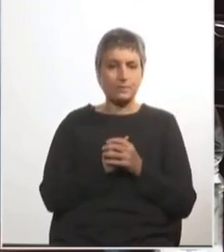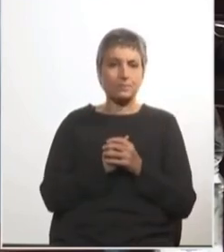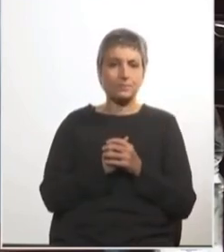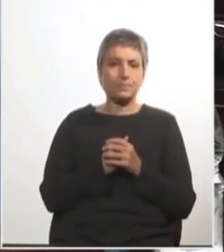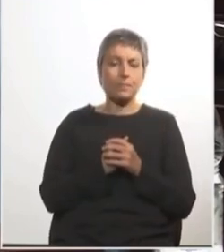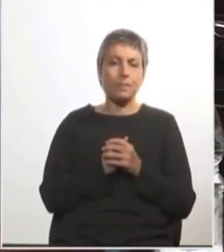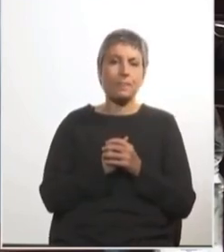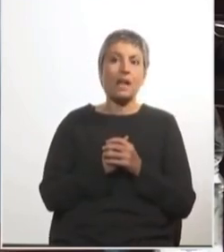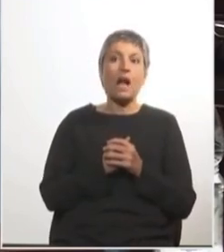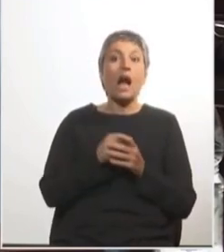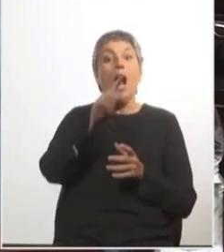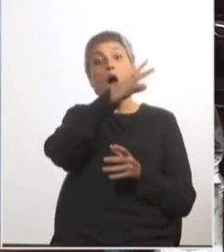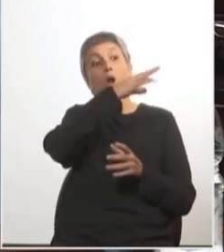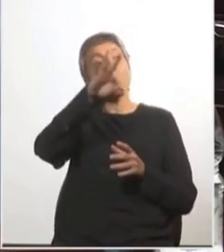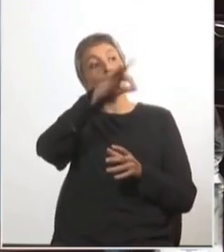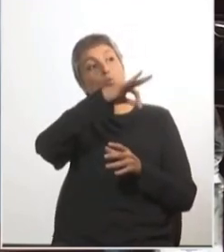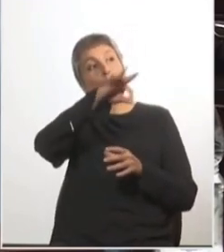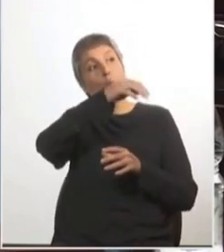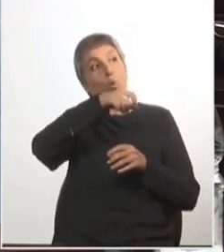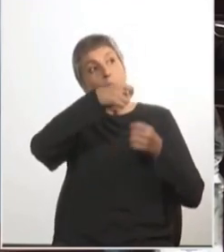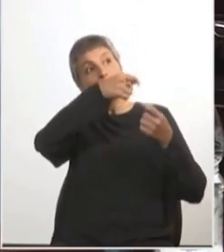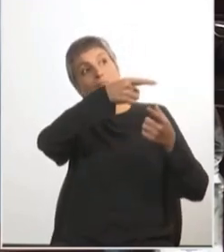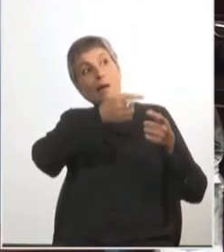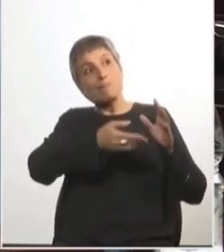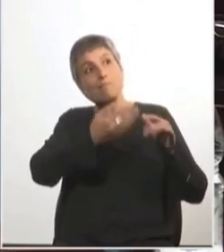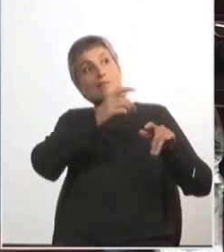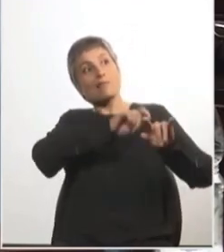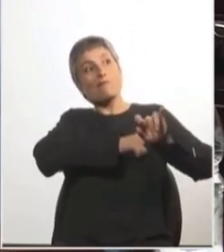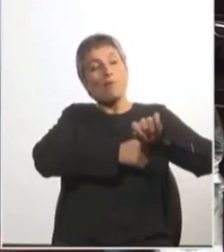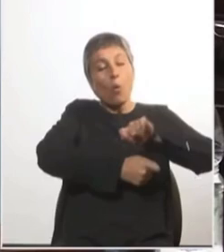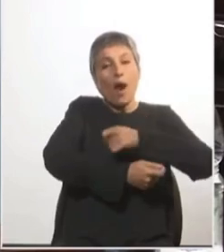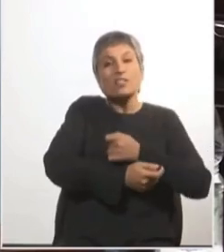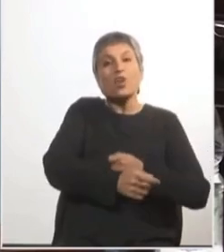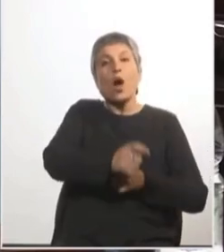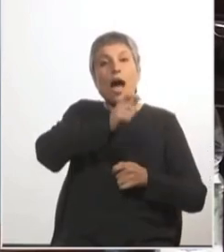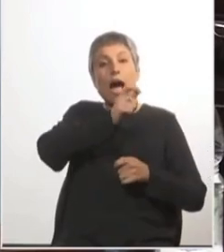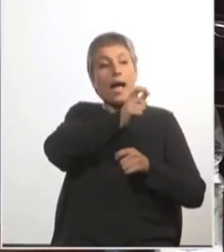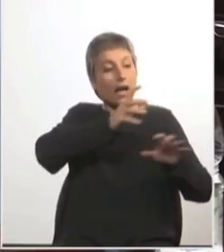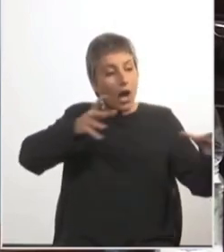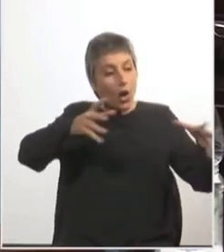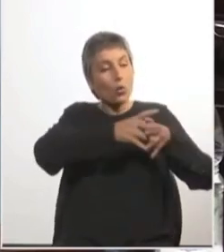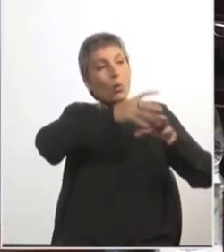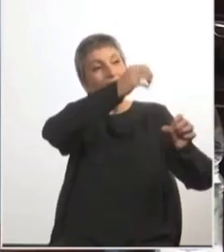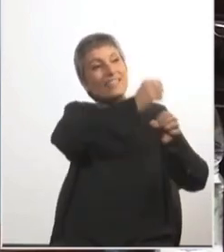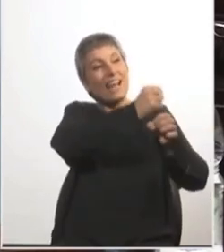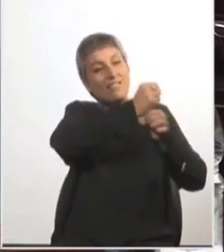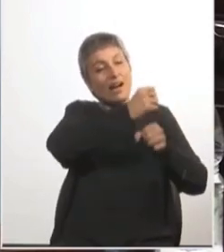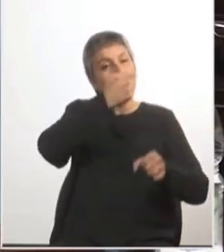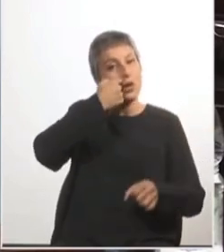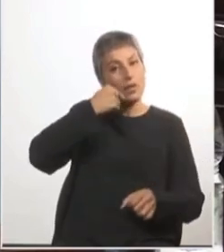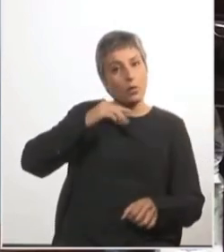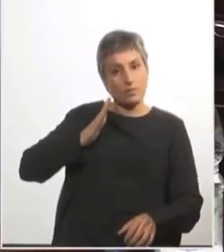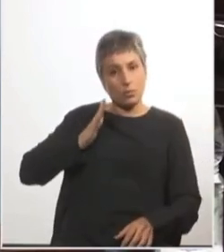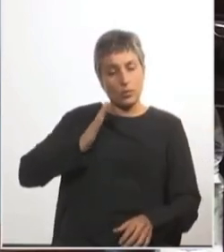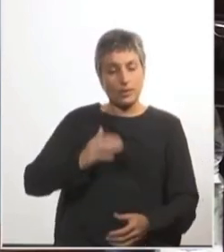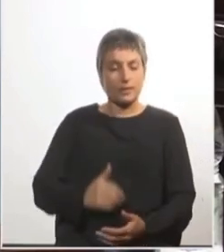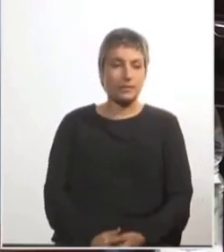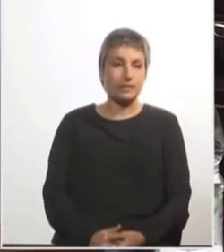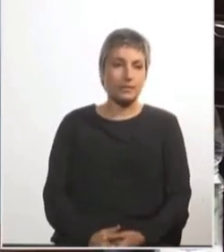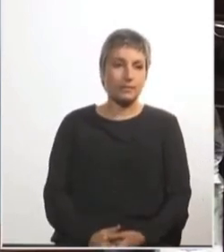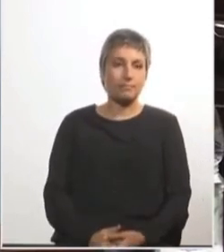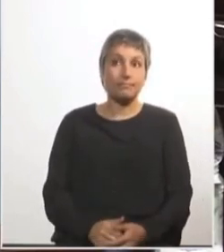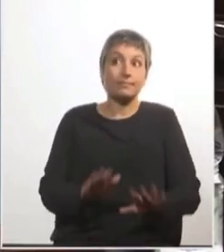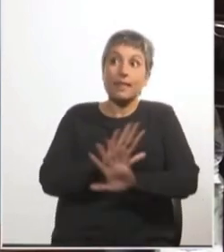los únicos a los que se les llama a un mayor esfuerzo es a los trabajadores y a las trabajadoras. Y